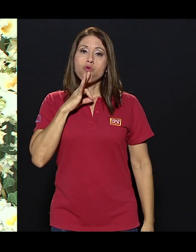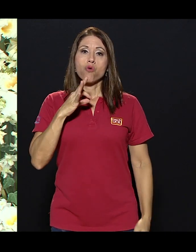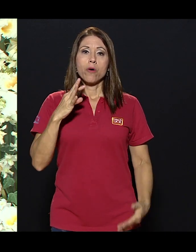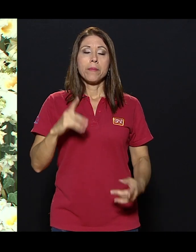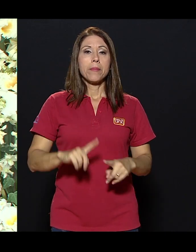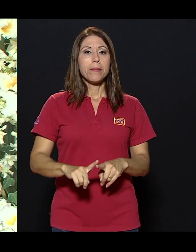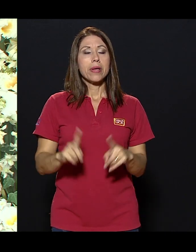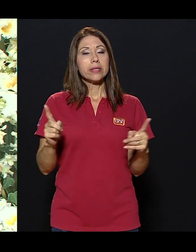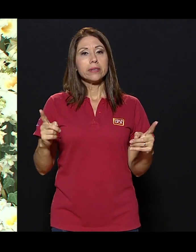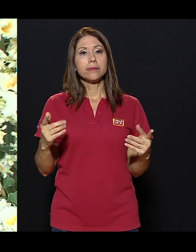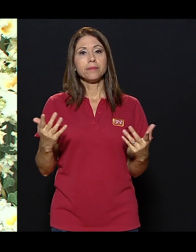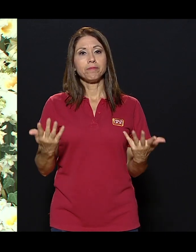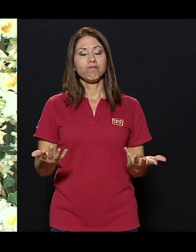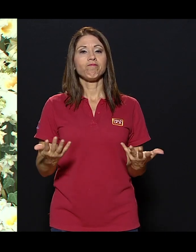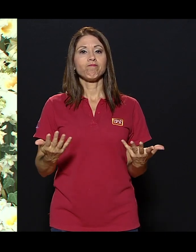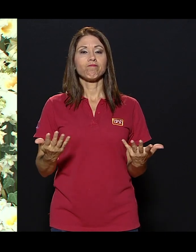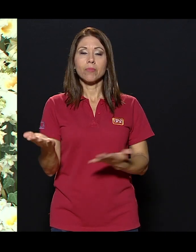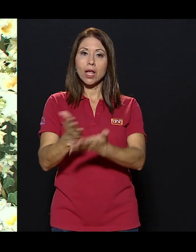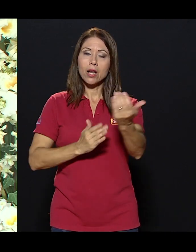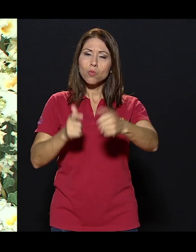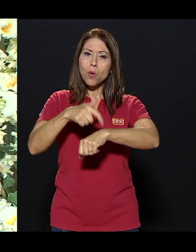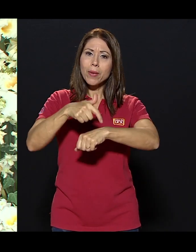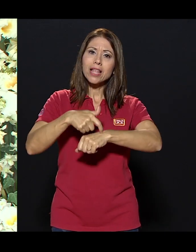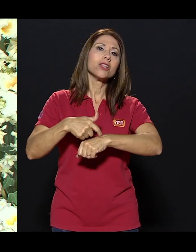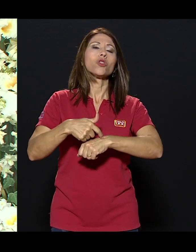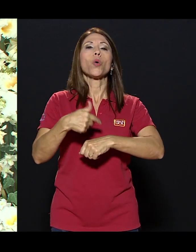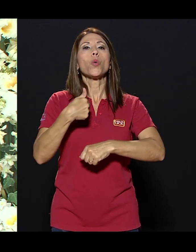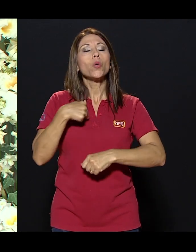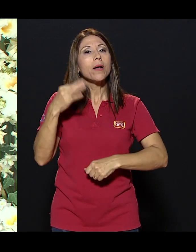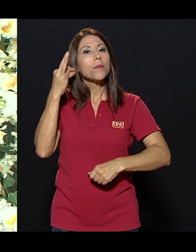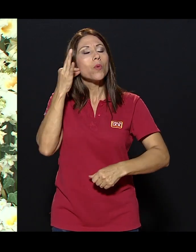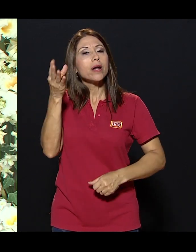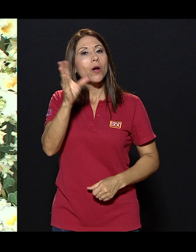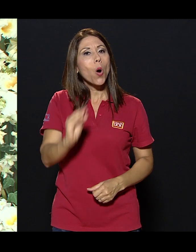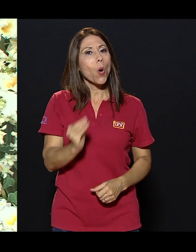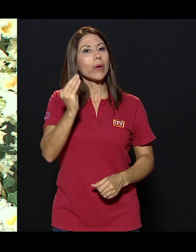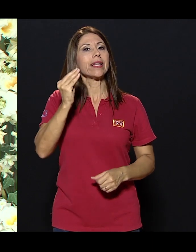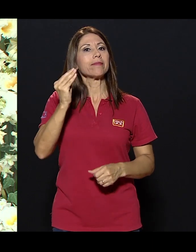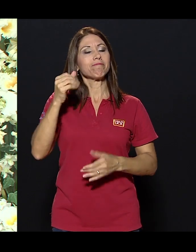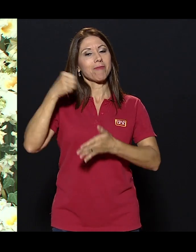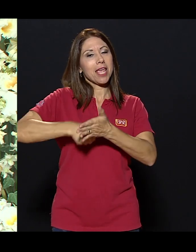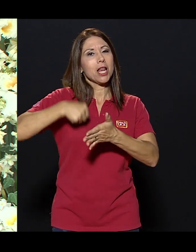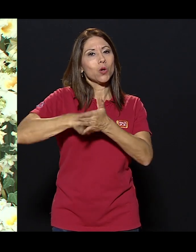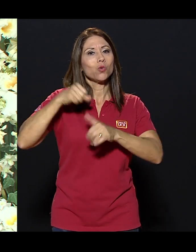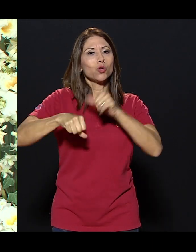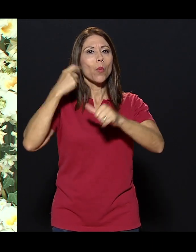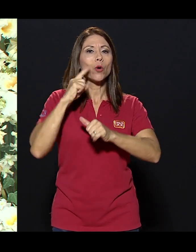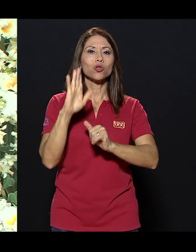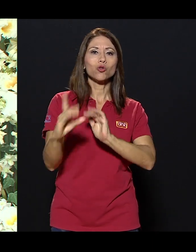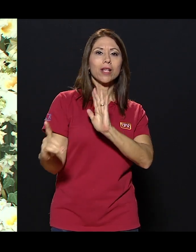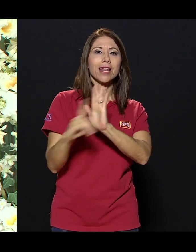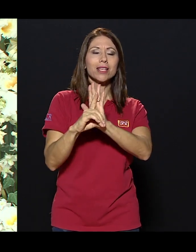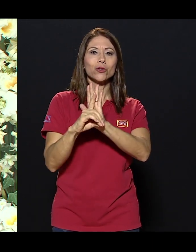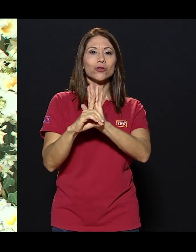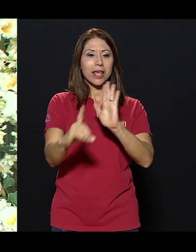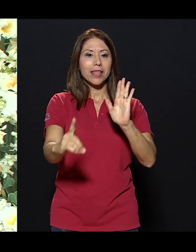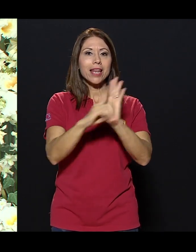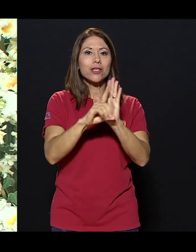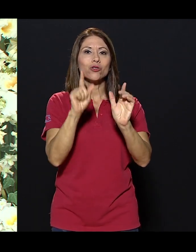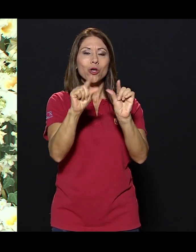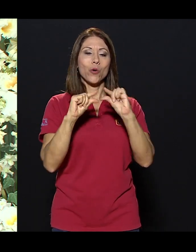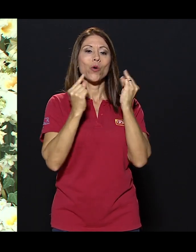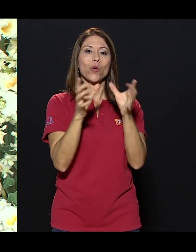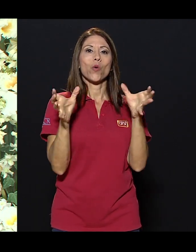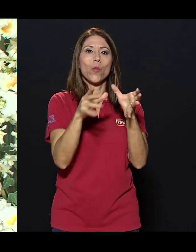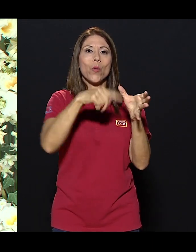es muchas veces frustrante, pero en algún momento hubo una mujer joven que luchó por sus